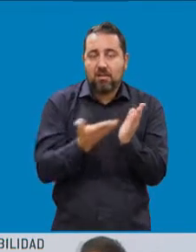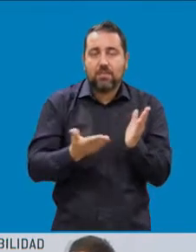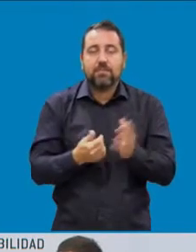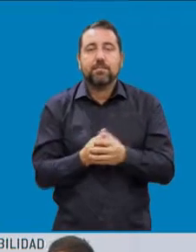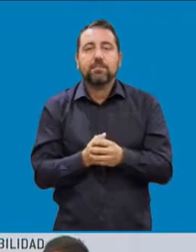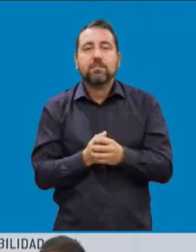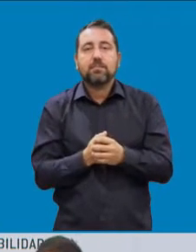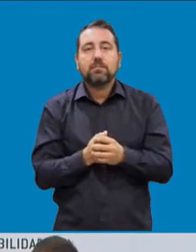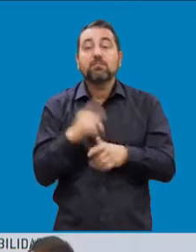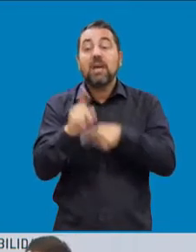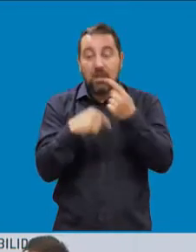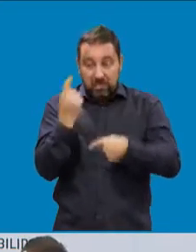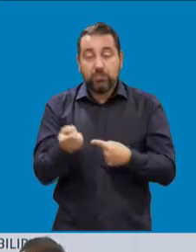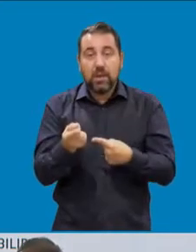móvil.